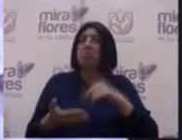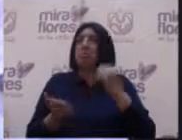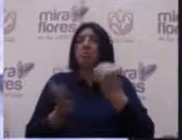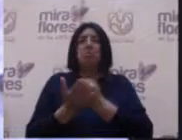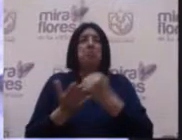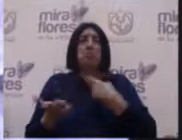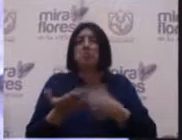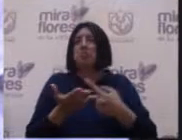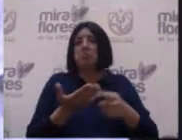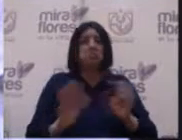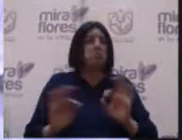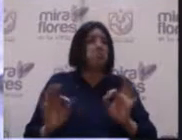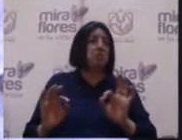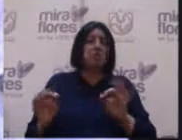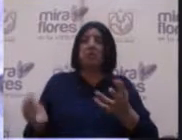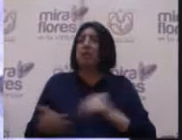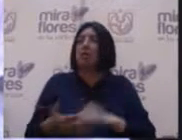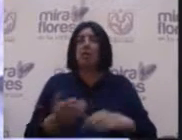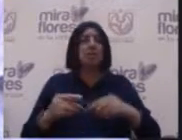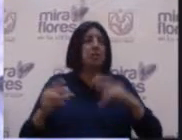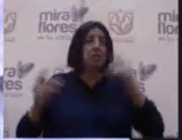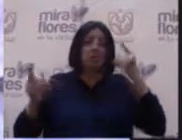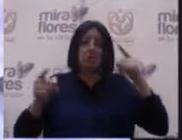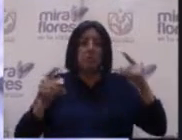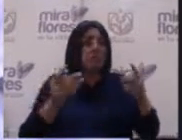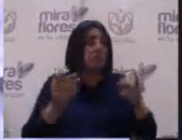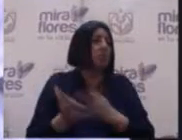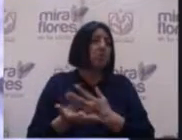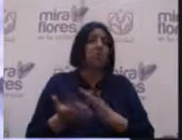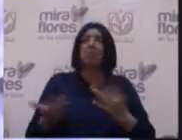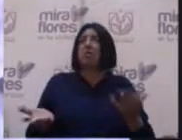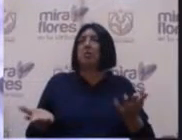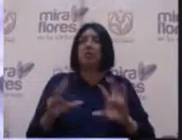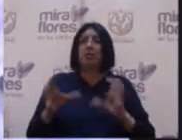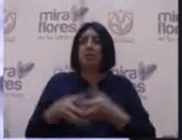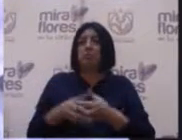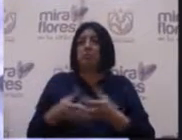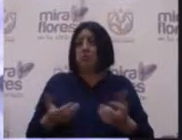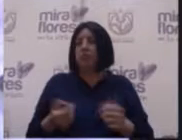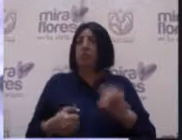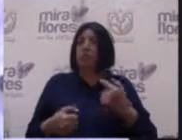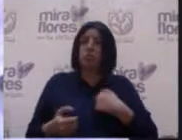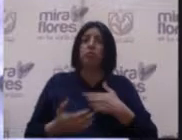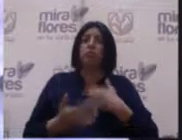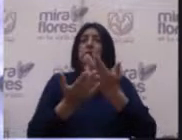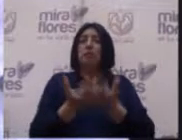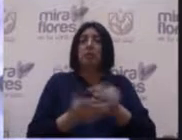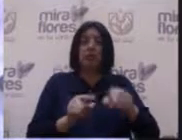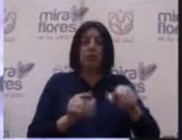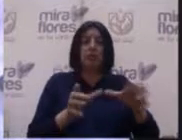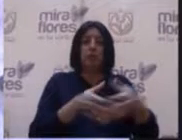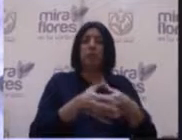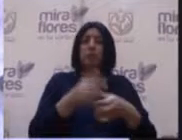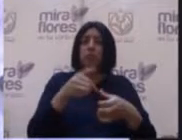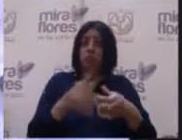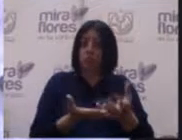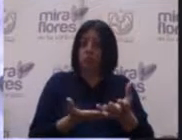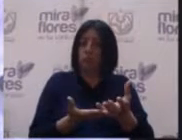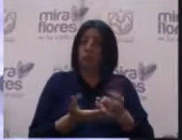nuestra discusión, nuestra deliberación que debemos tener en toda comisión. Yo planteé en esa comisión